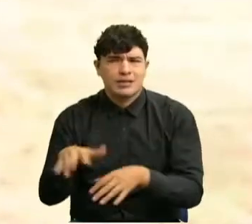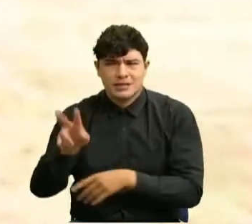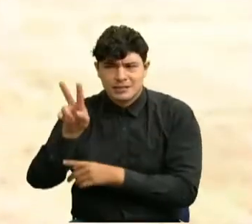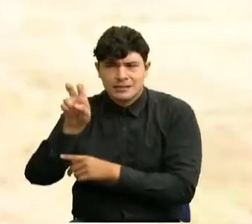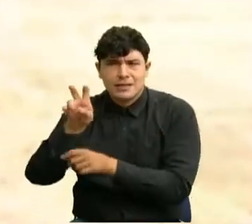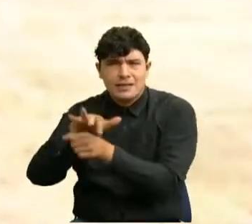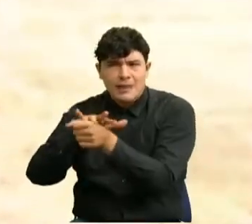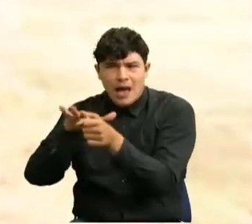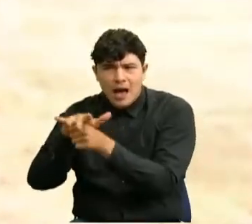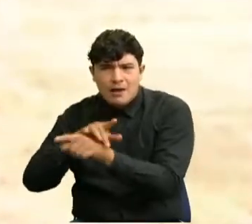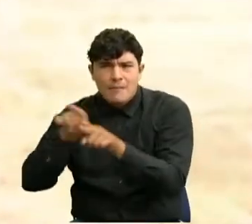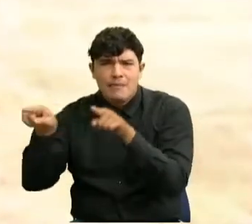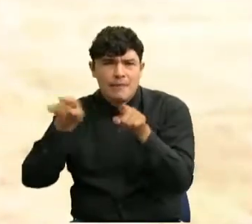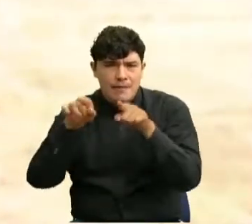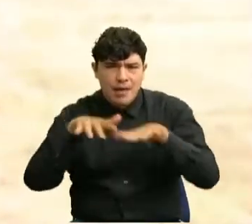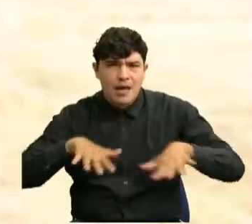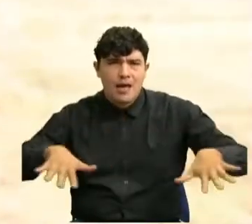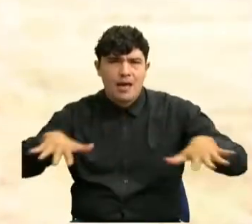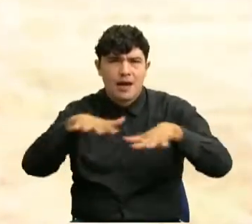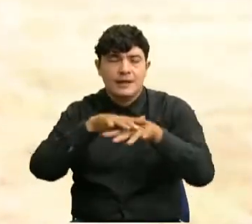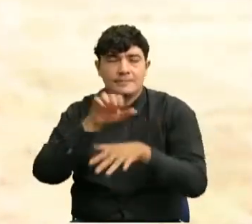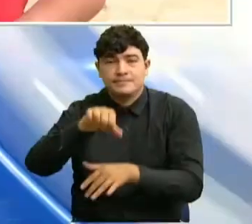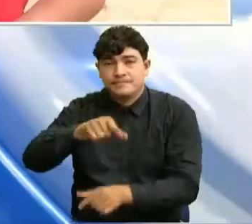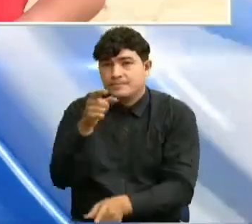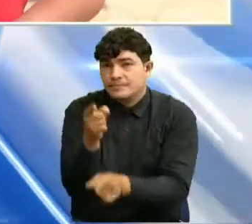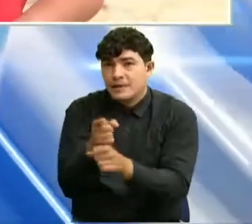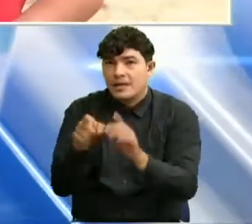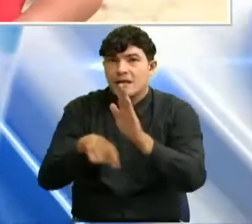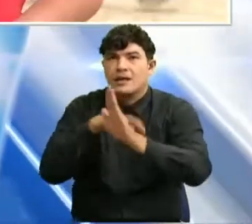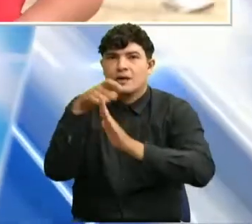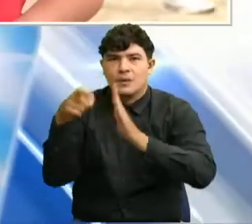7 barrios aledaños a este lugar. Por ahora esta es toda la